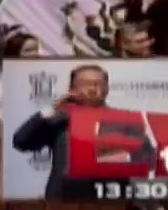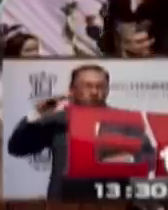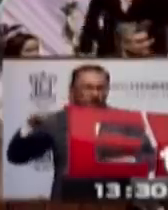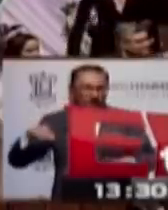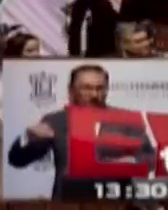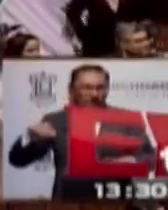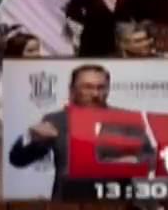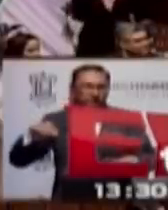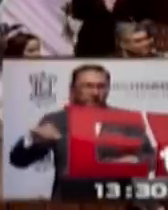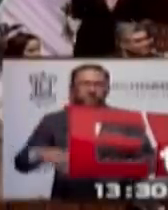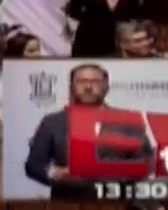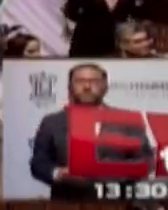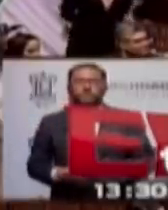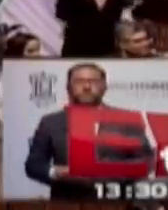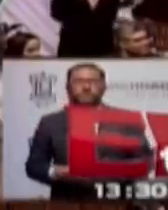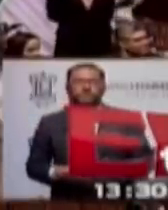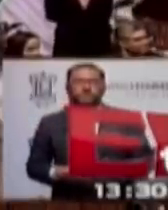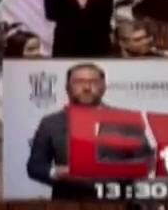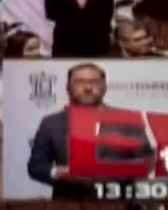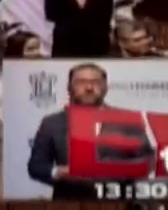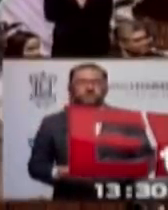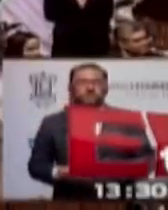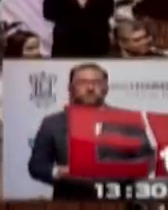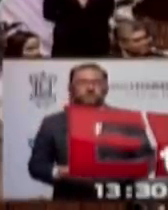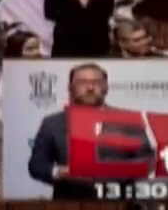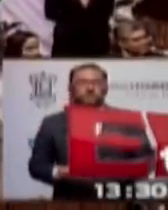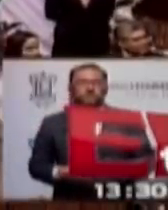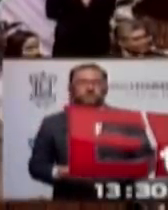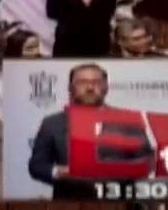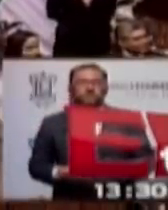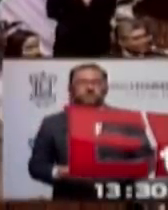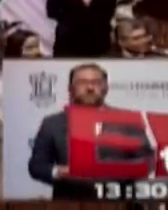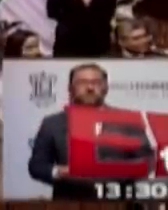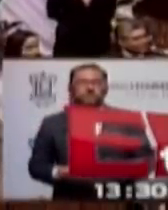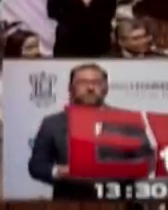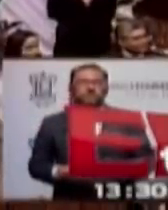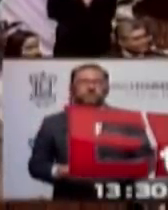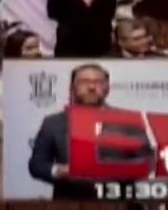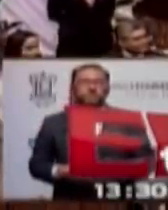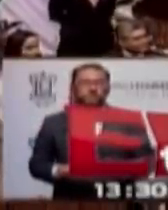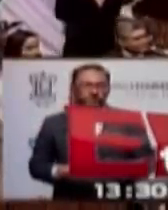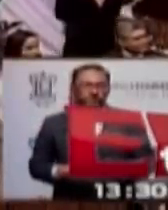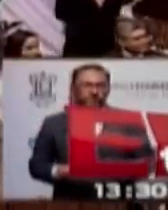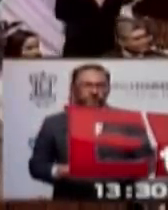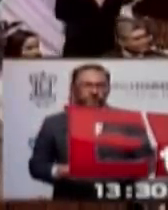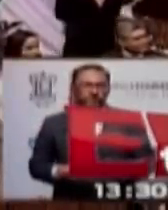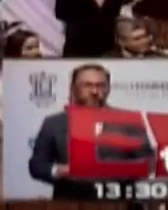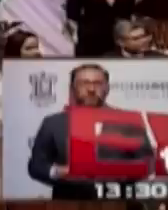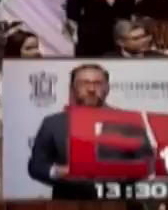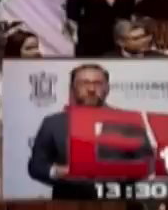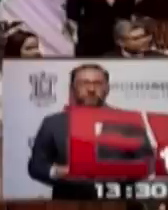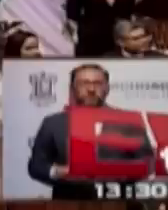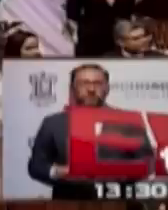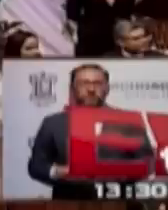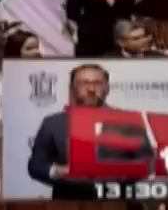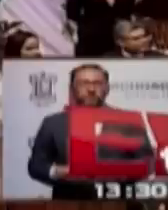solemne, tiene la posibilidad de participar y dirigirse por primera vez como gobernador al pueblo de Michoacán. Aquí lo vamos a